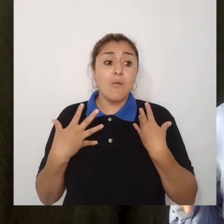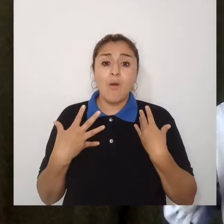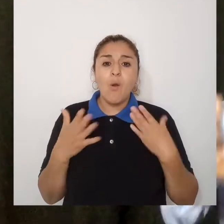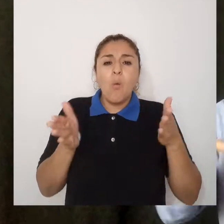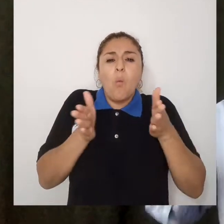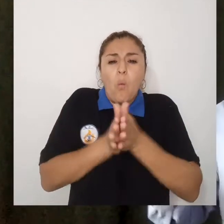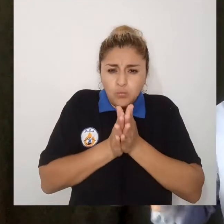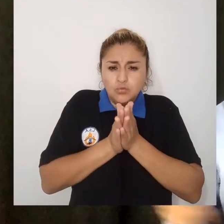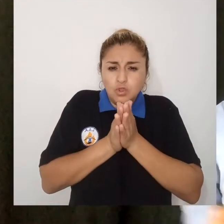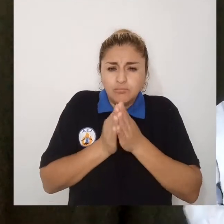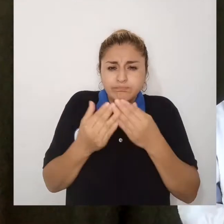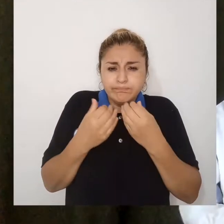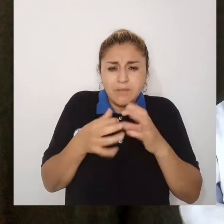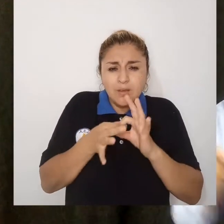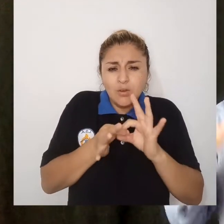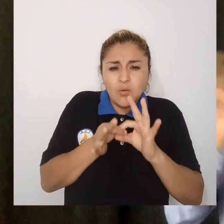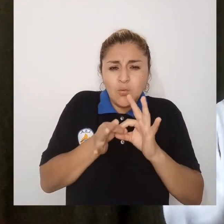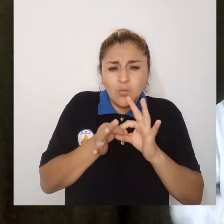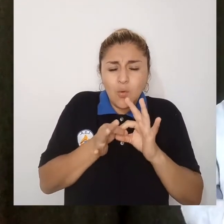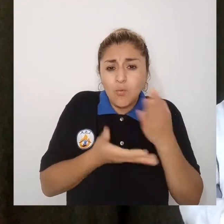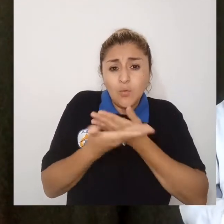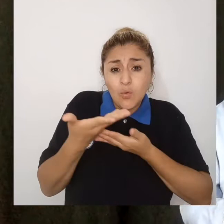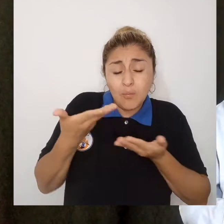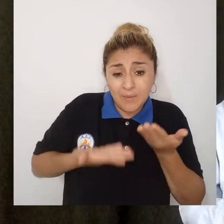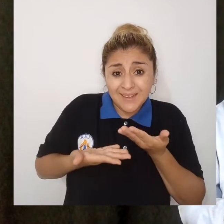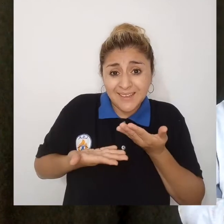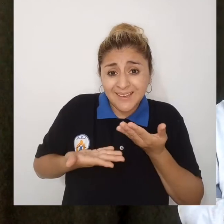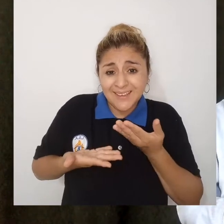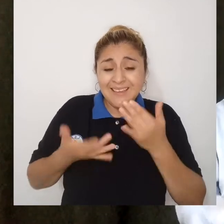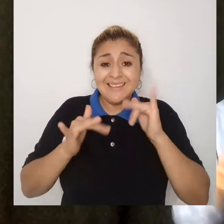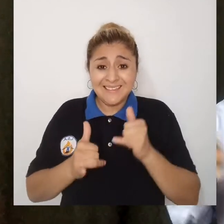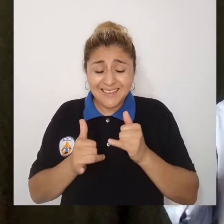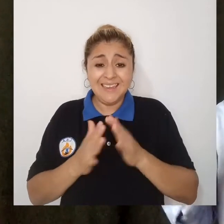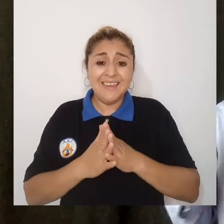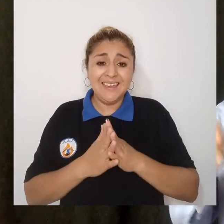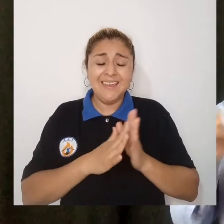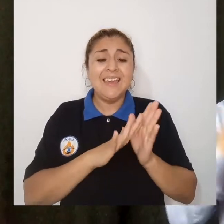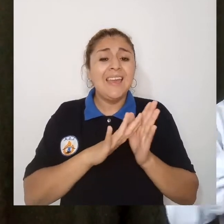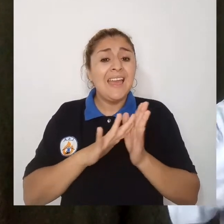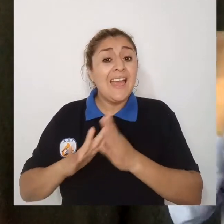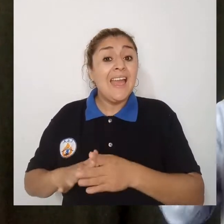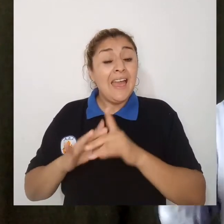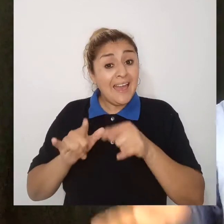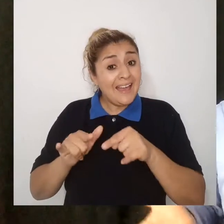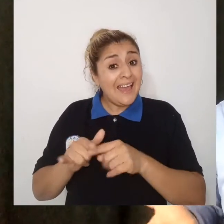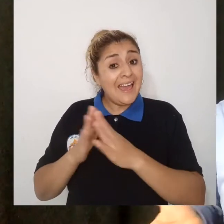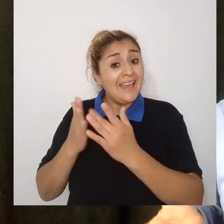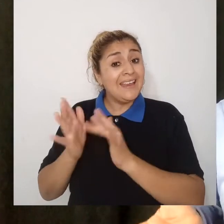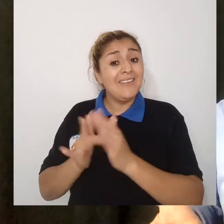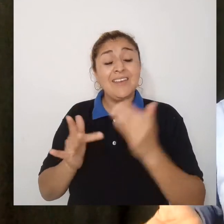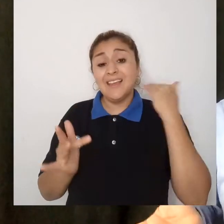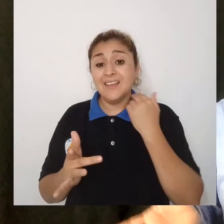que es comunión hace referencia justamente a esto lo que digamos en hechos no creemos en hechos dos